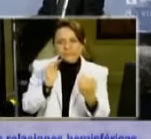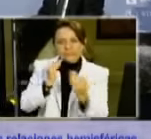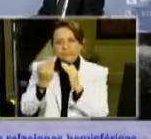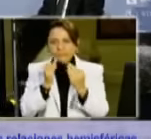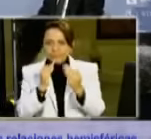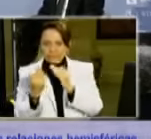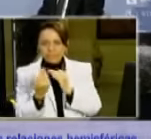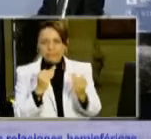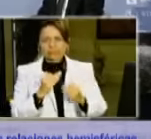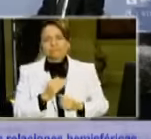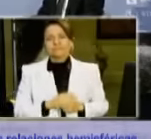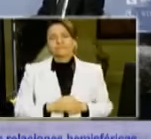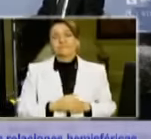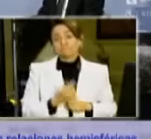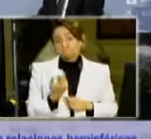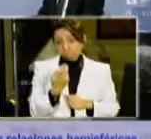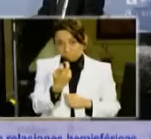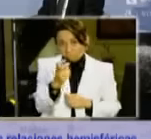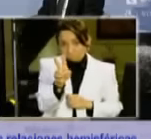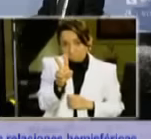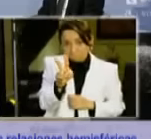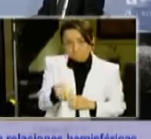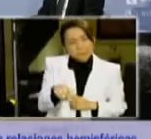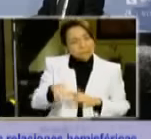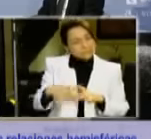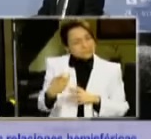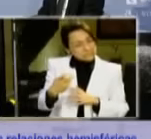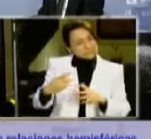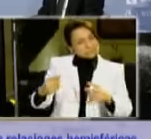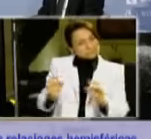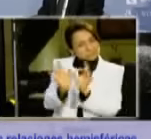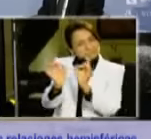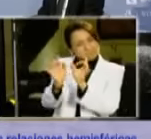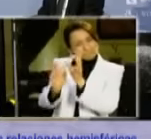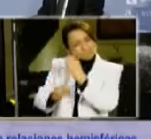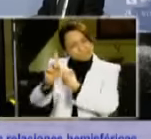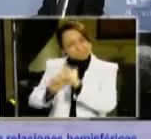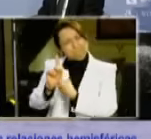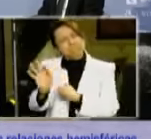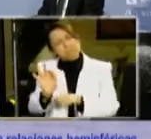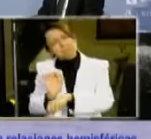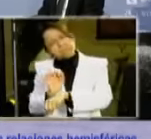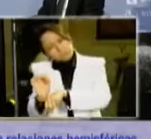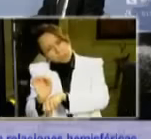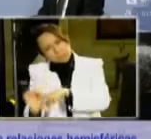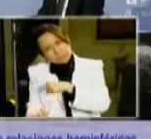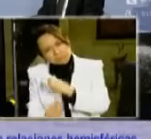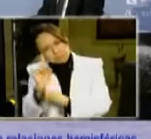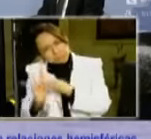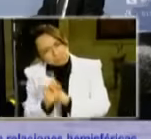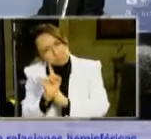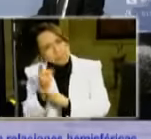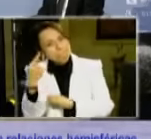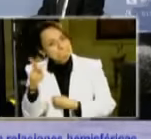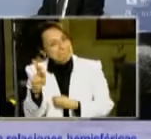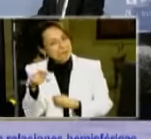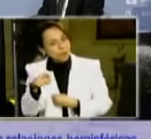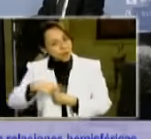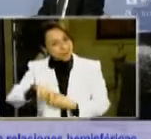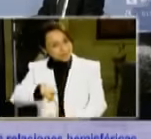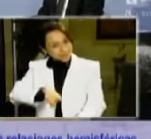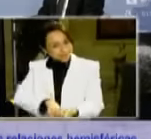estratégico. Es verdad que muchos de esos conflictos de baja intensidad habían contado con el apoyo de las grandes